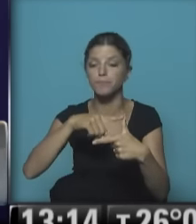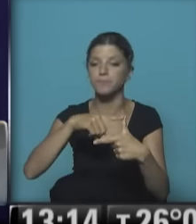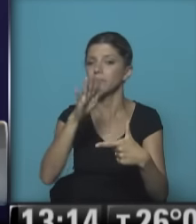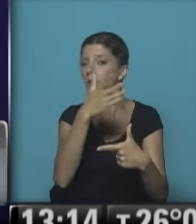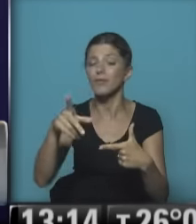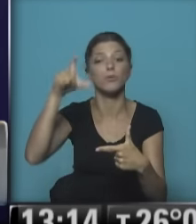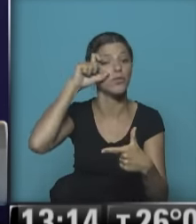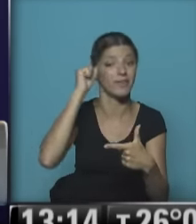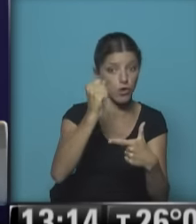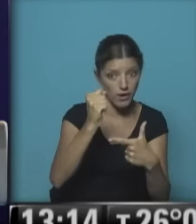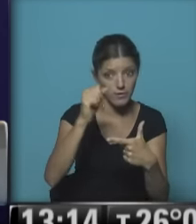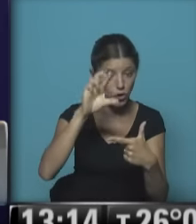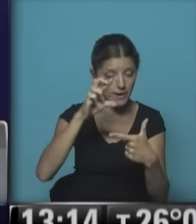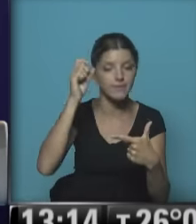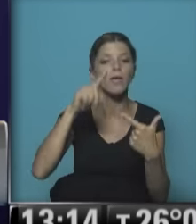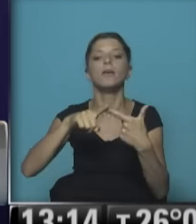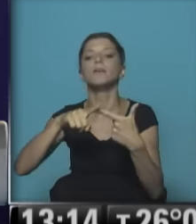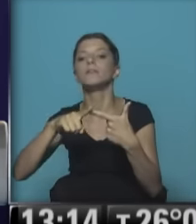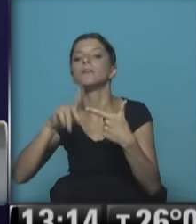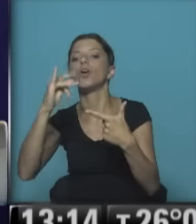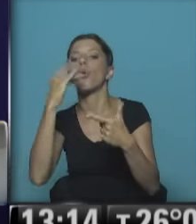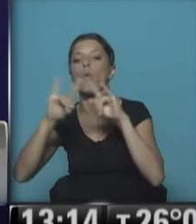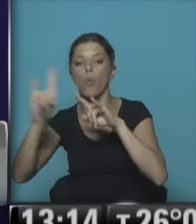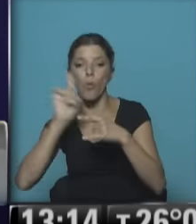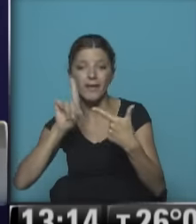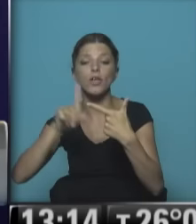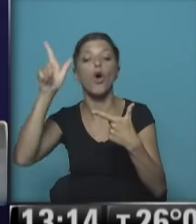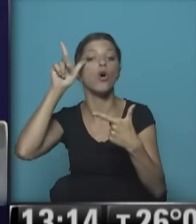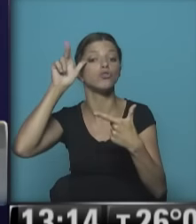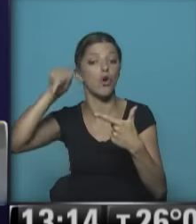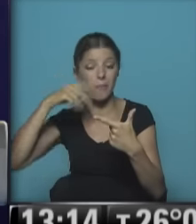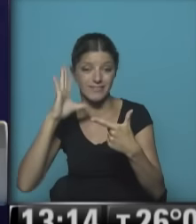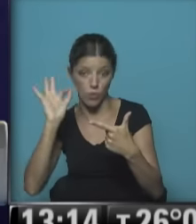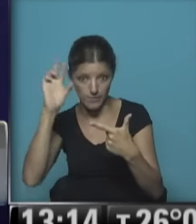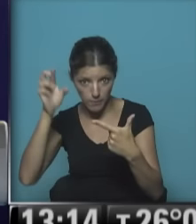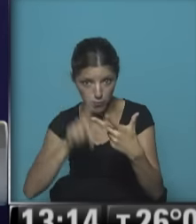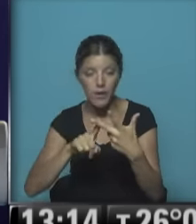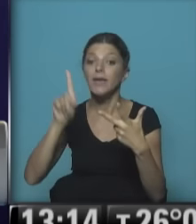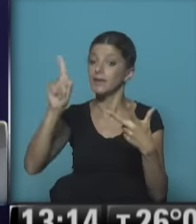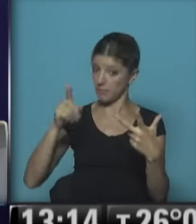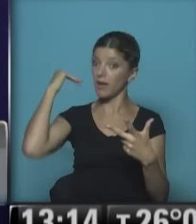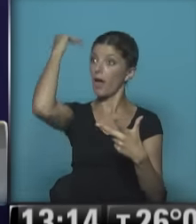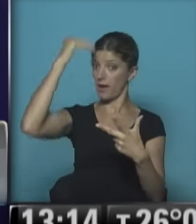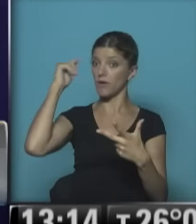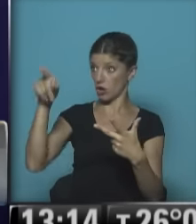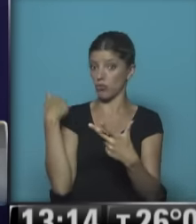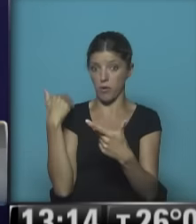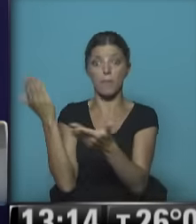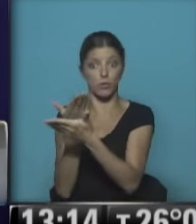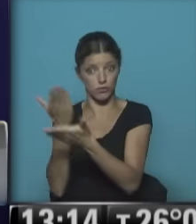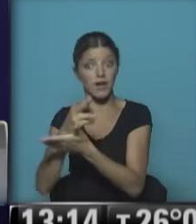alrededor de $10, Kuwait con 8,50 y, lógicamente, la propia Arabia Saudita, que puede producir